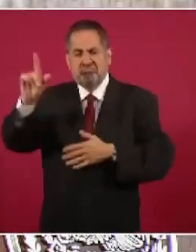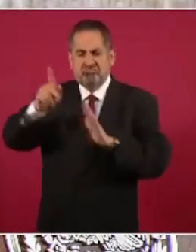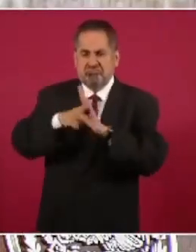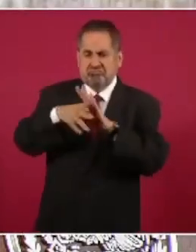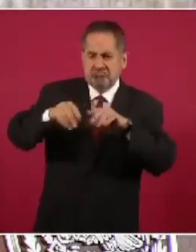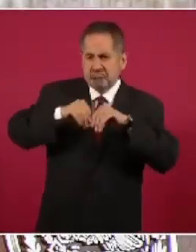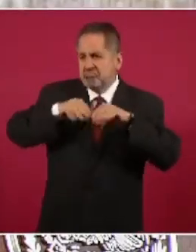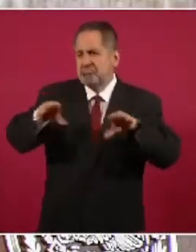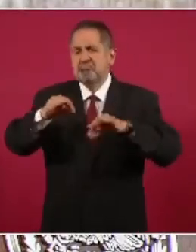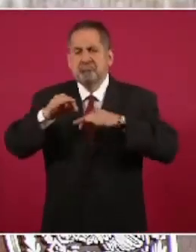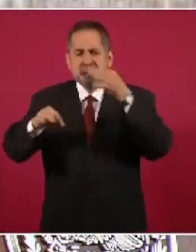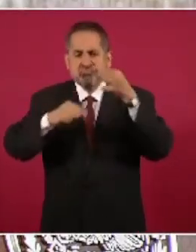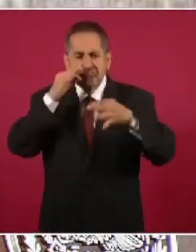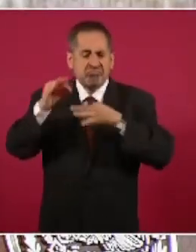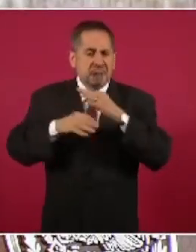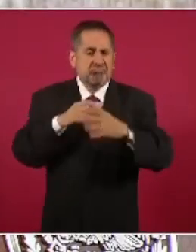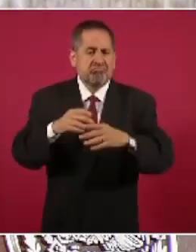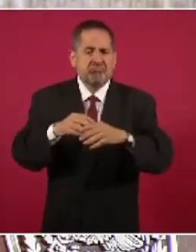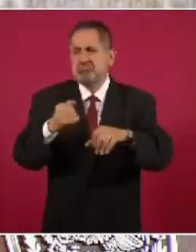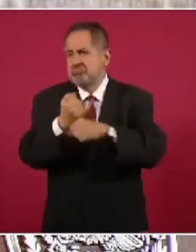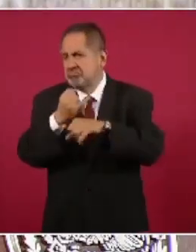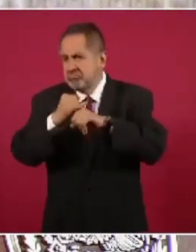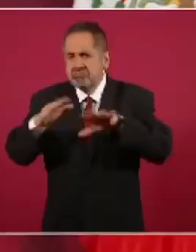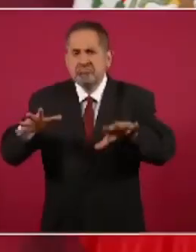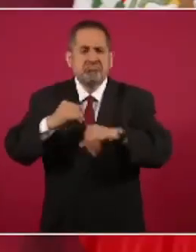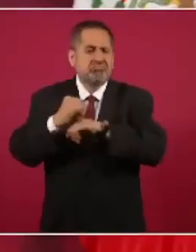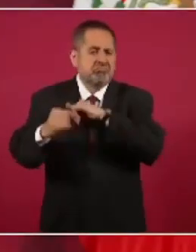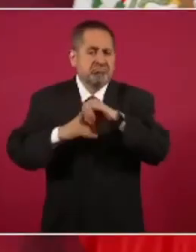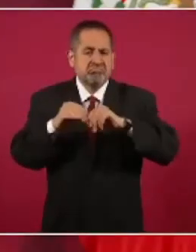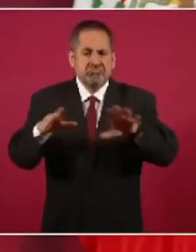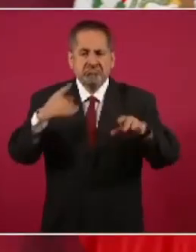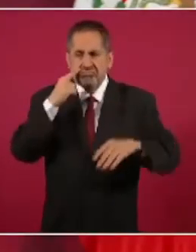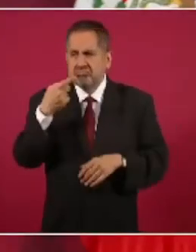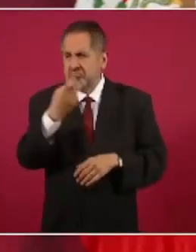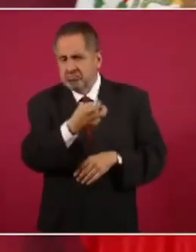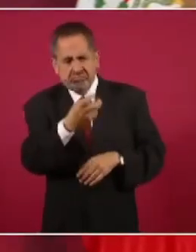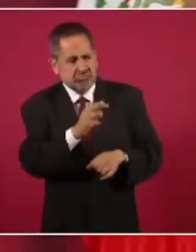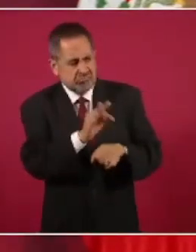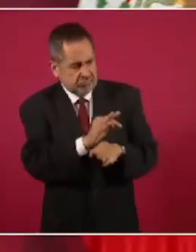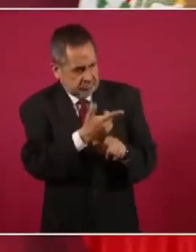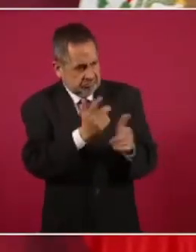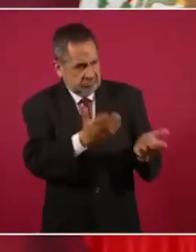periódicos nacionales, los grandes medios internacionales?